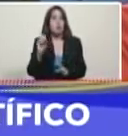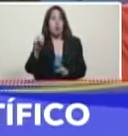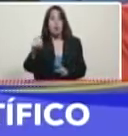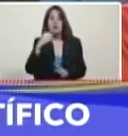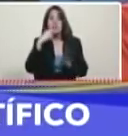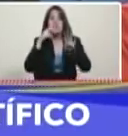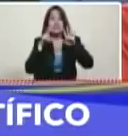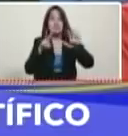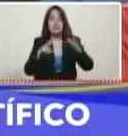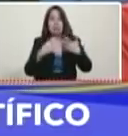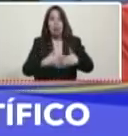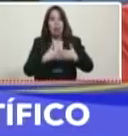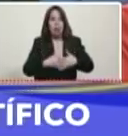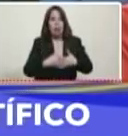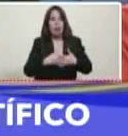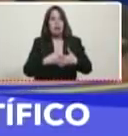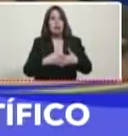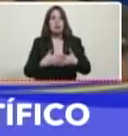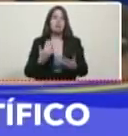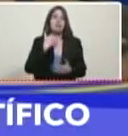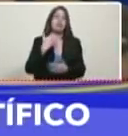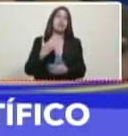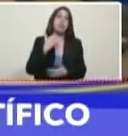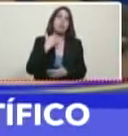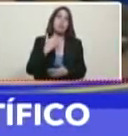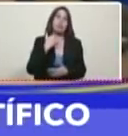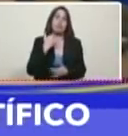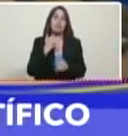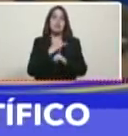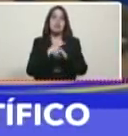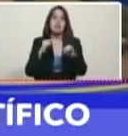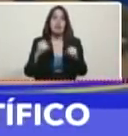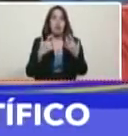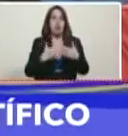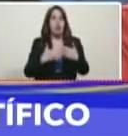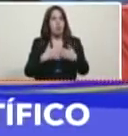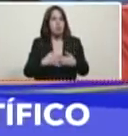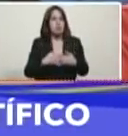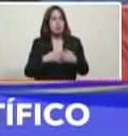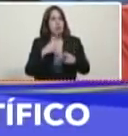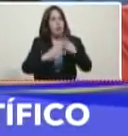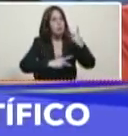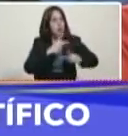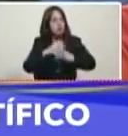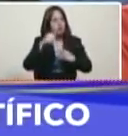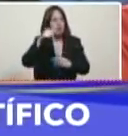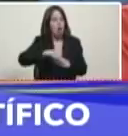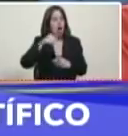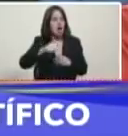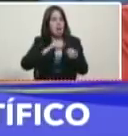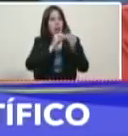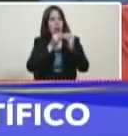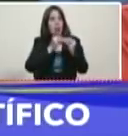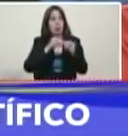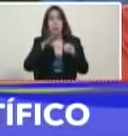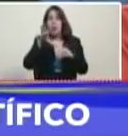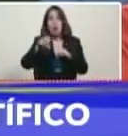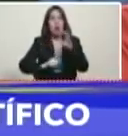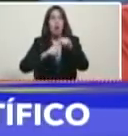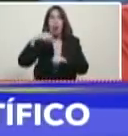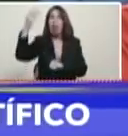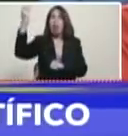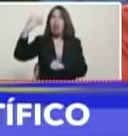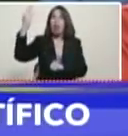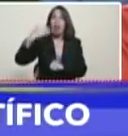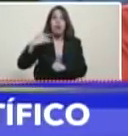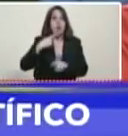las que permanentemente se ven afectadas y bueno, ya están con los equipos tratando de producir esas piezas para no tener que importarlas para